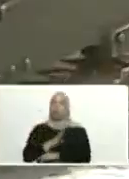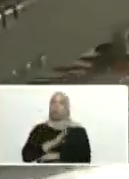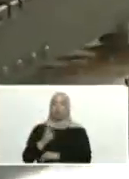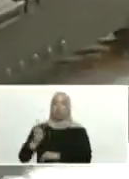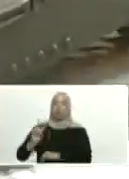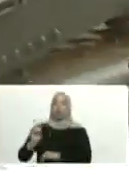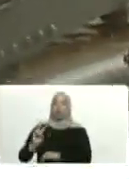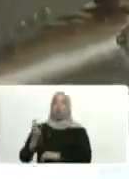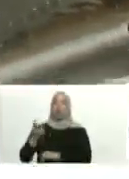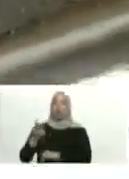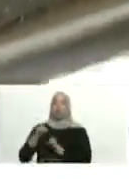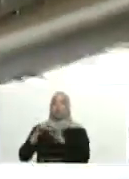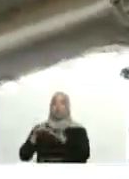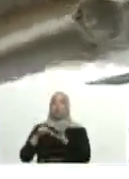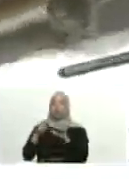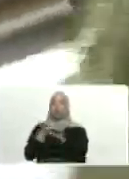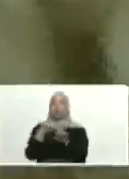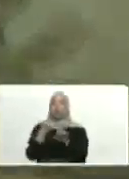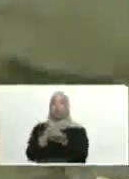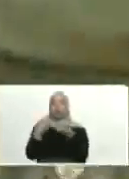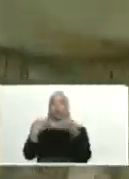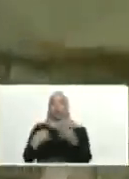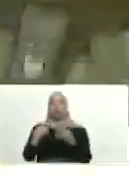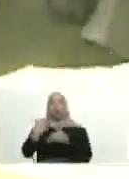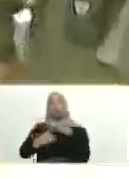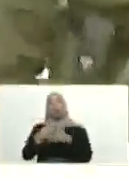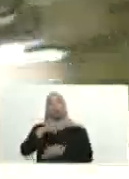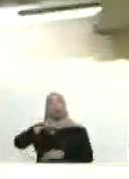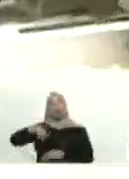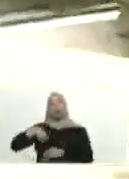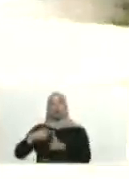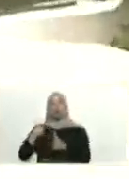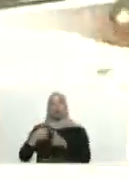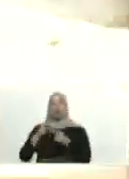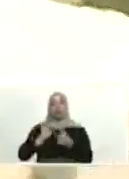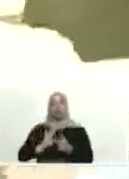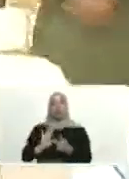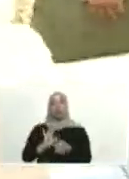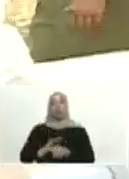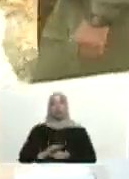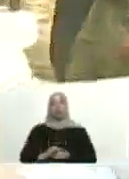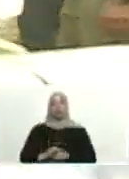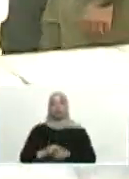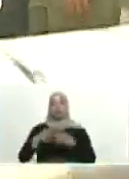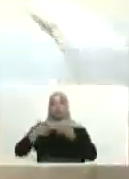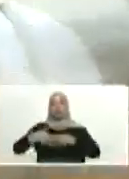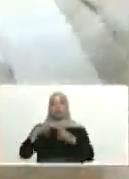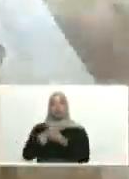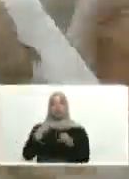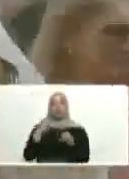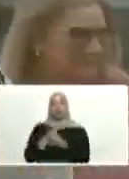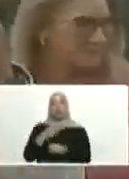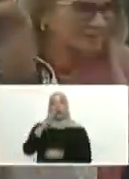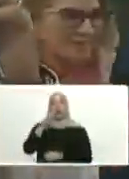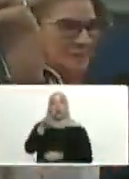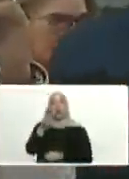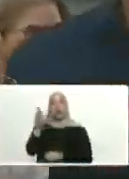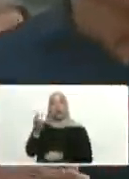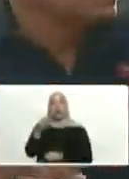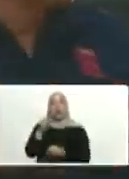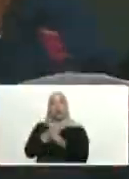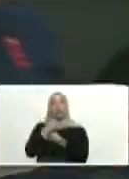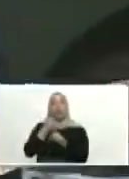sigamos venciendo Así es por aquí tenemos Entonces algo que Mostrar con la empresa cbg cavelium mi